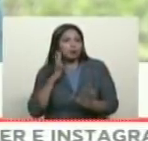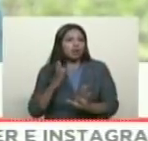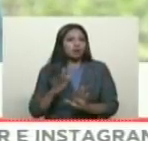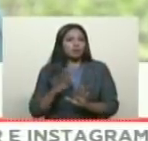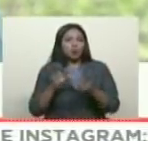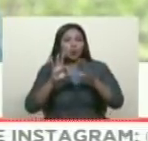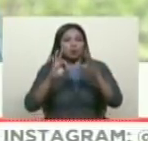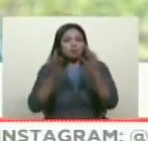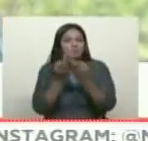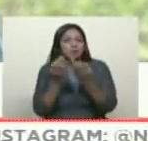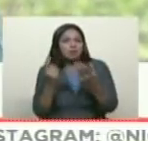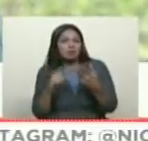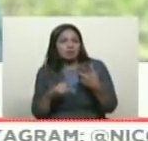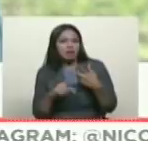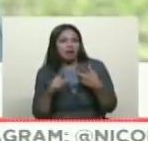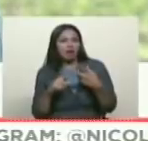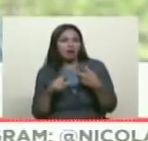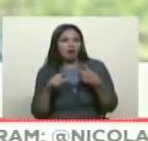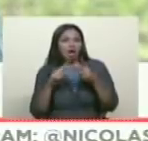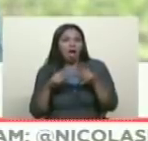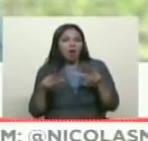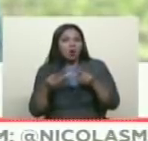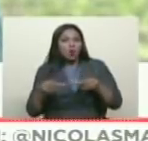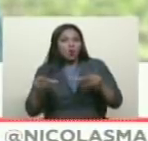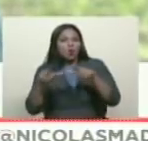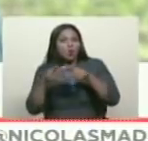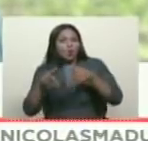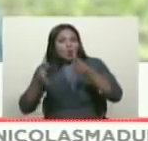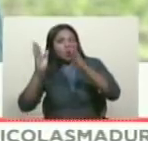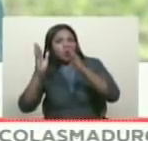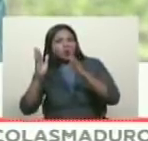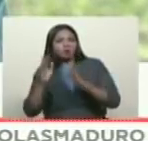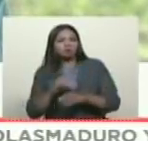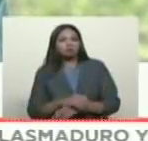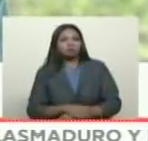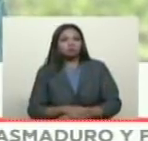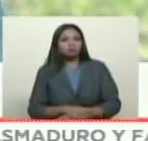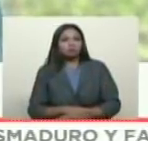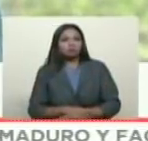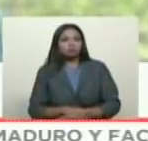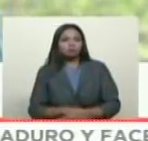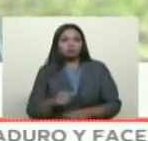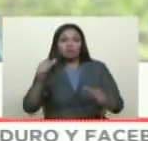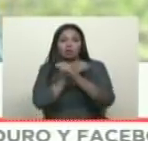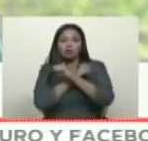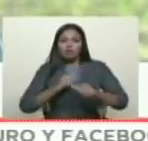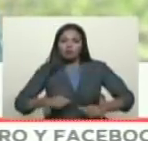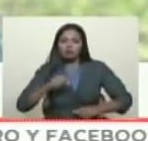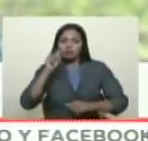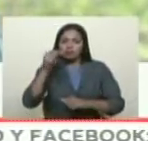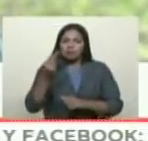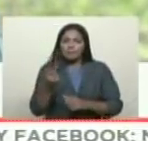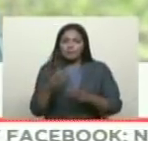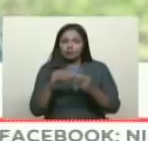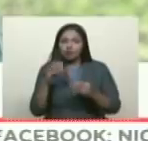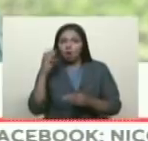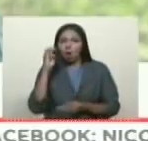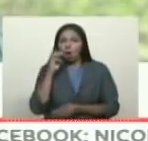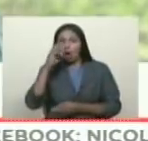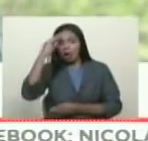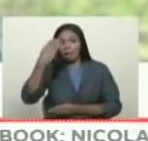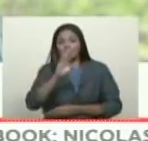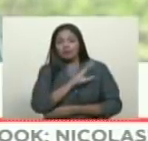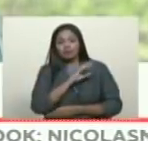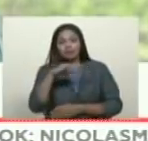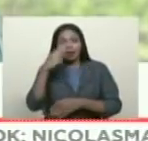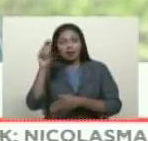una familia, en una urbanización, en la Fuerza Armada Nacional Bolivariana, en la Milicia Nacional